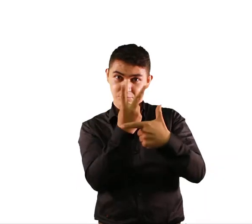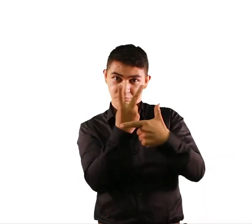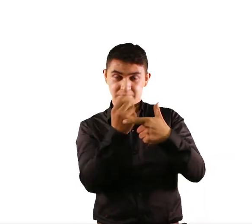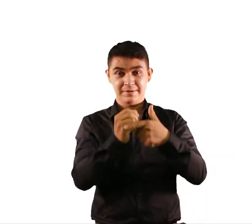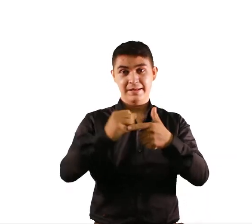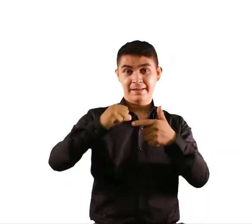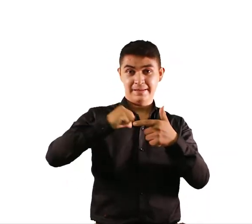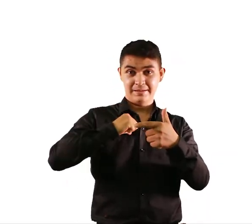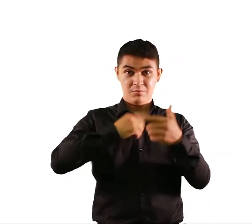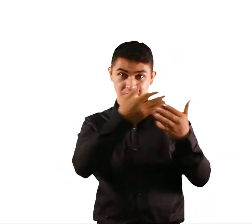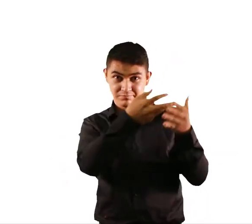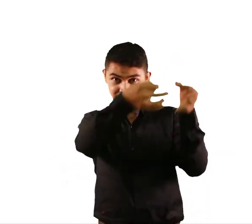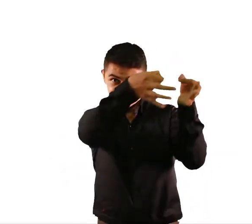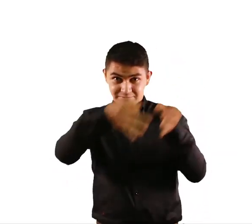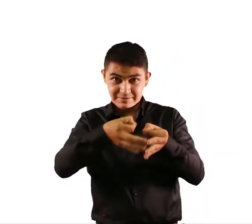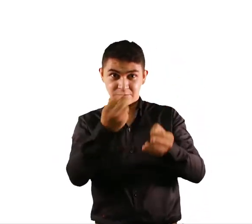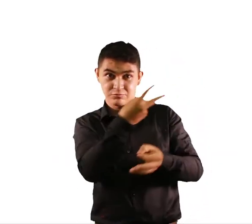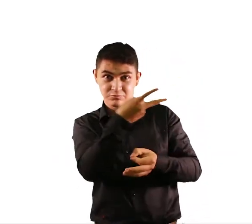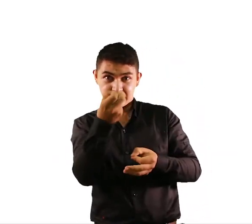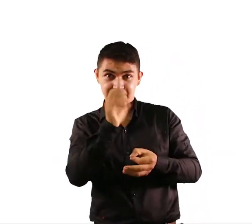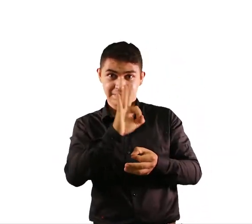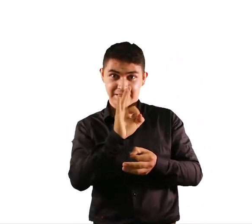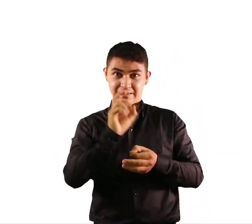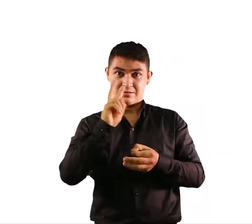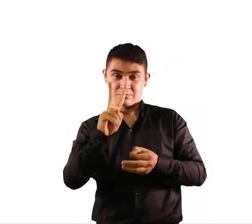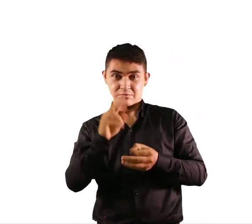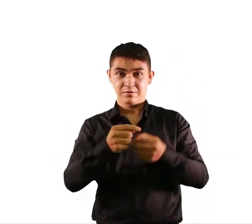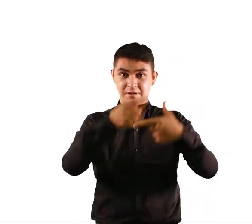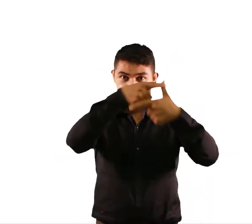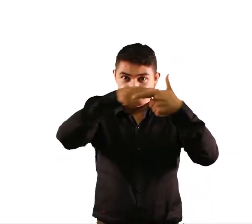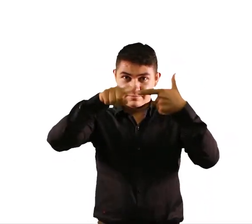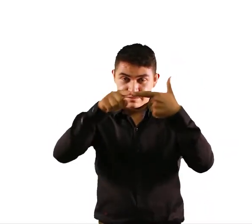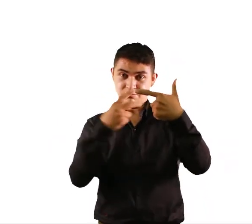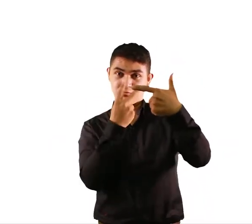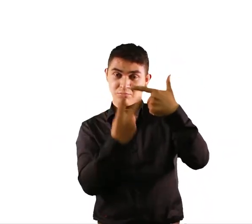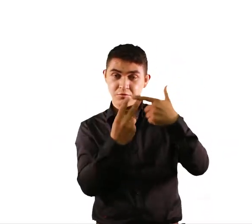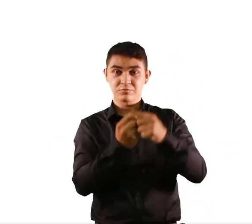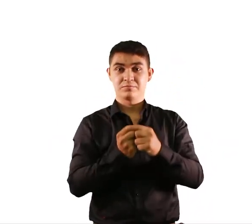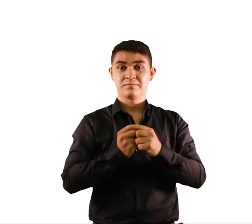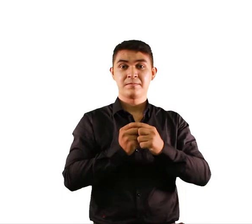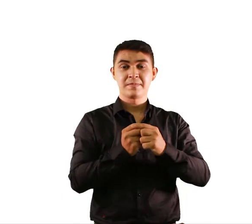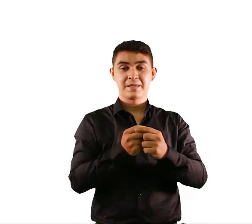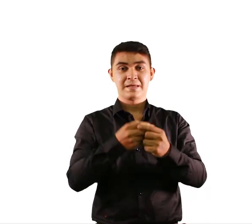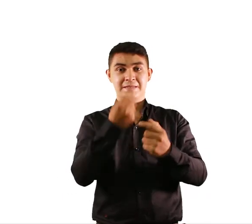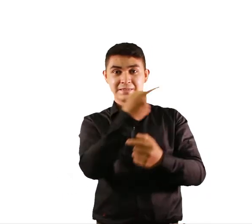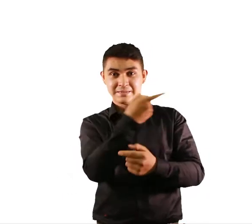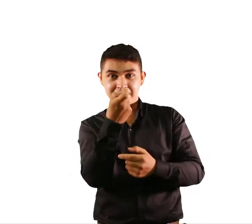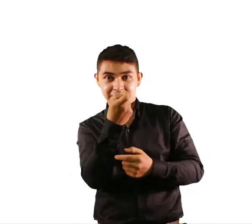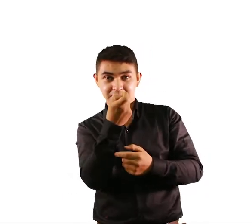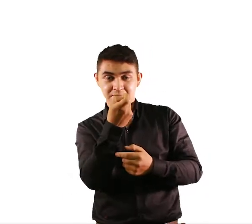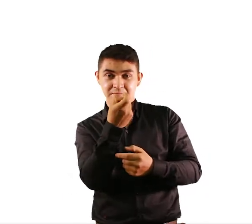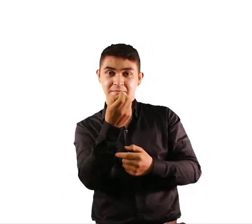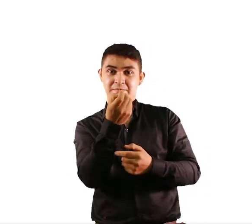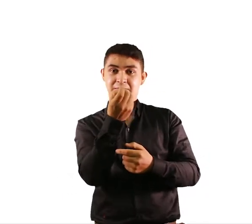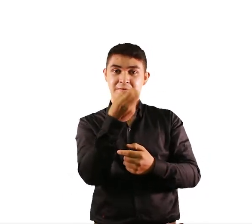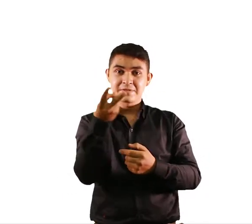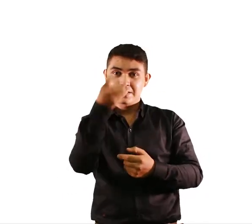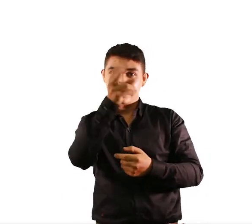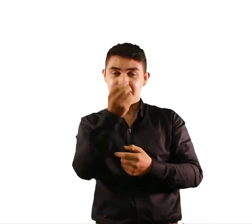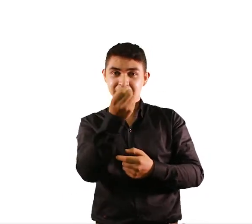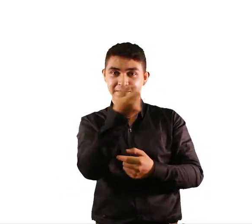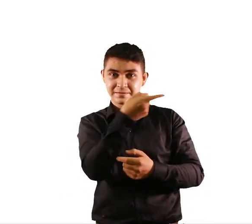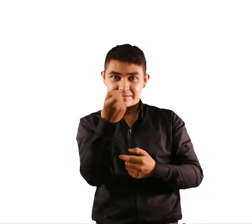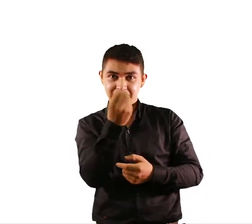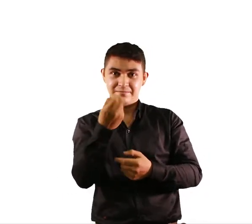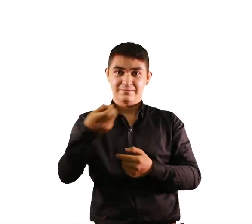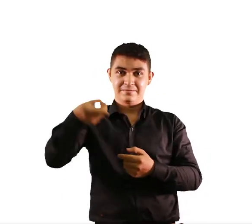tenemos 232. Dividido en 2, 116. Es decir, el área